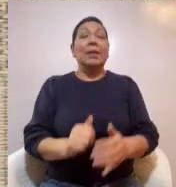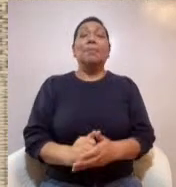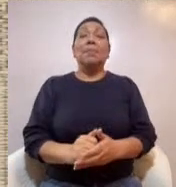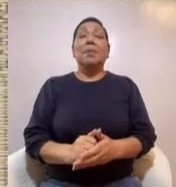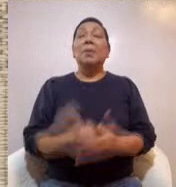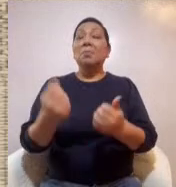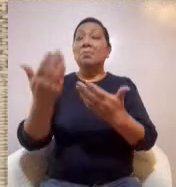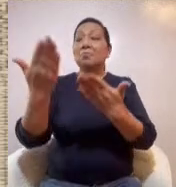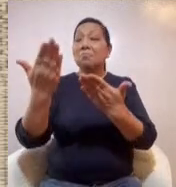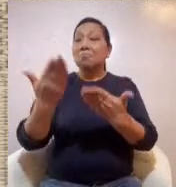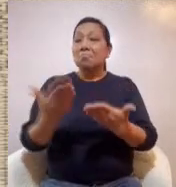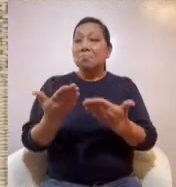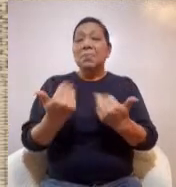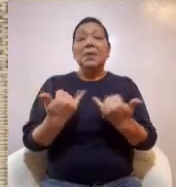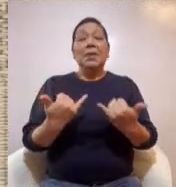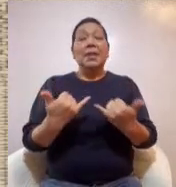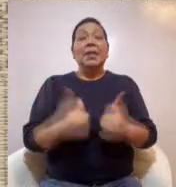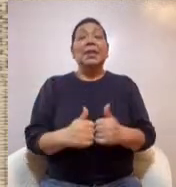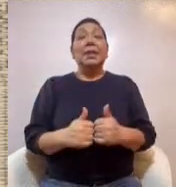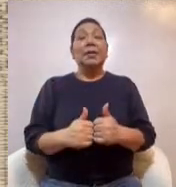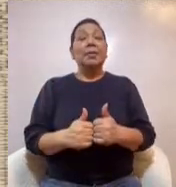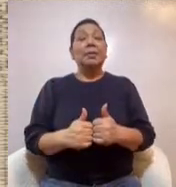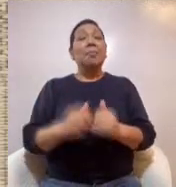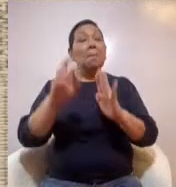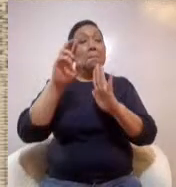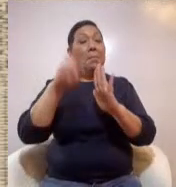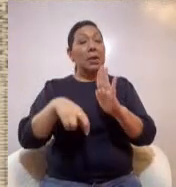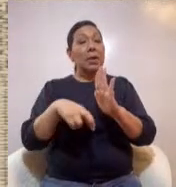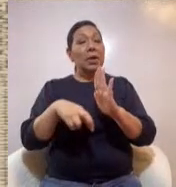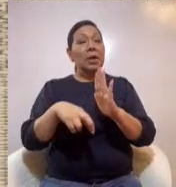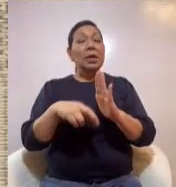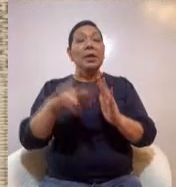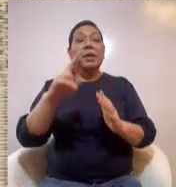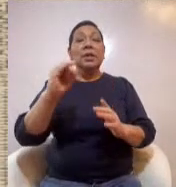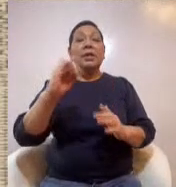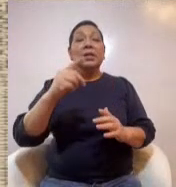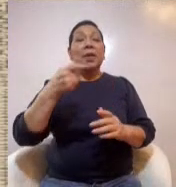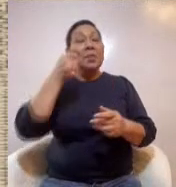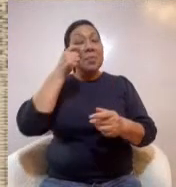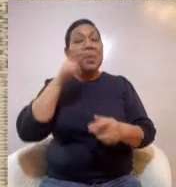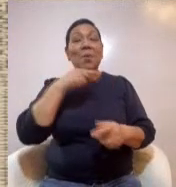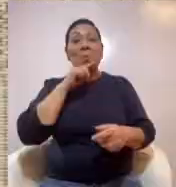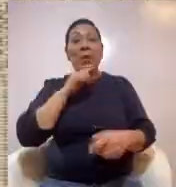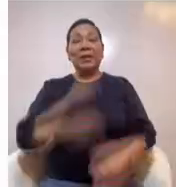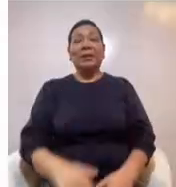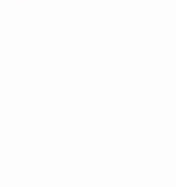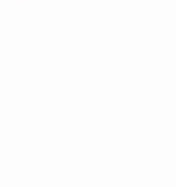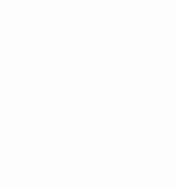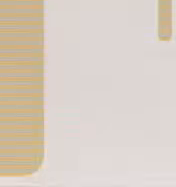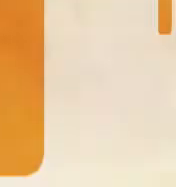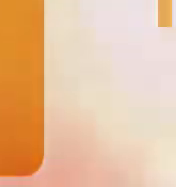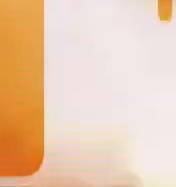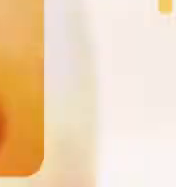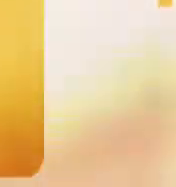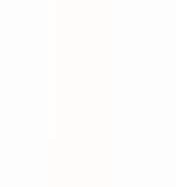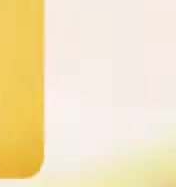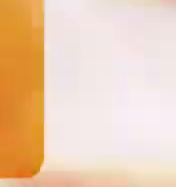seguimiento. Bienvenidos y bienvenidas a este su programa Victory Guardia.